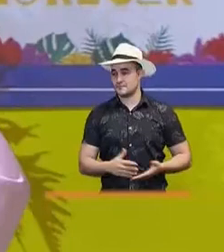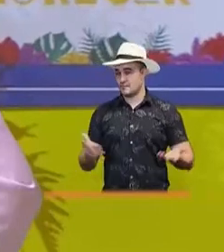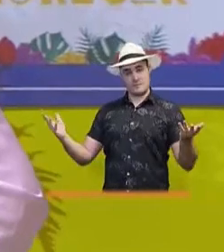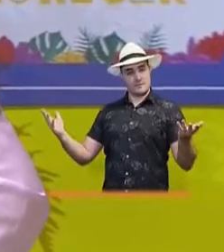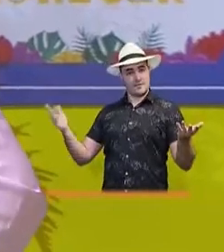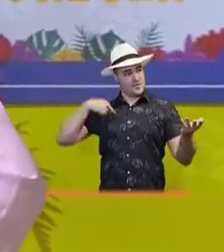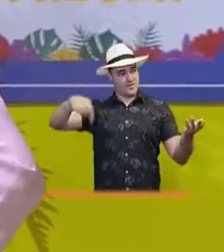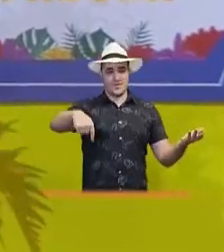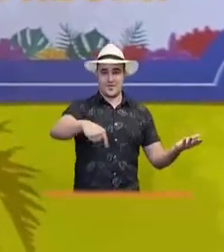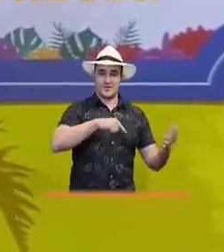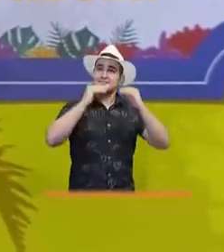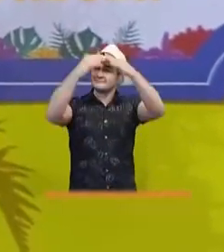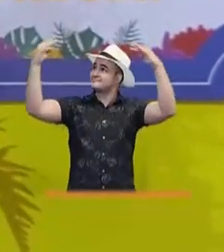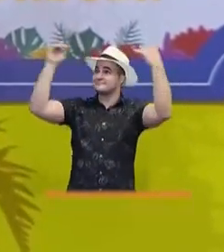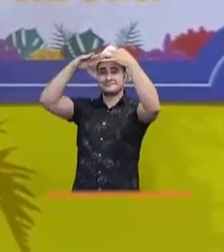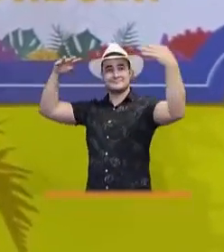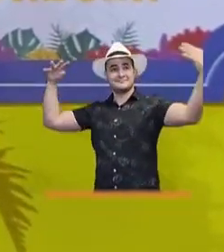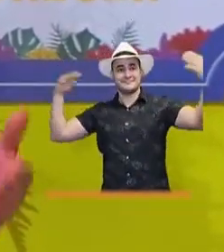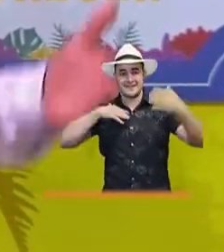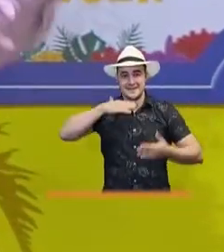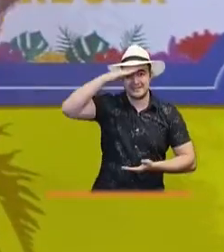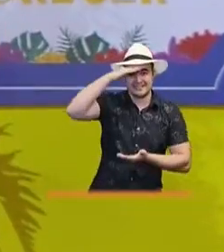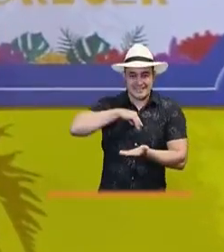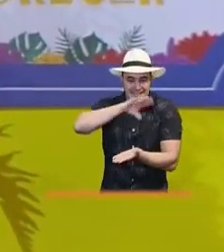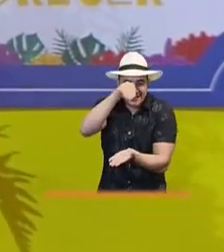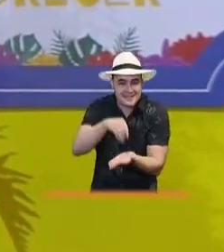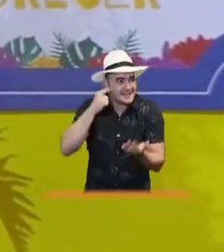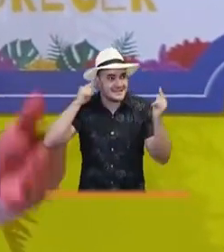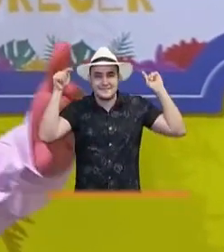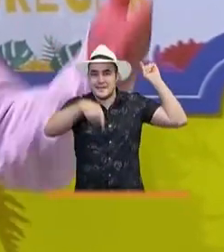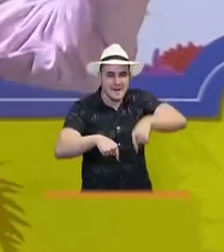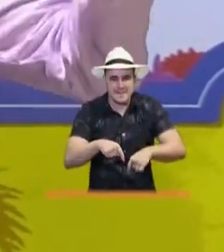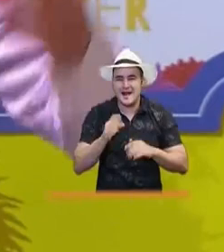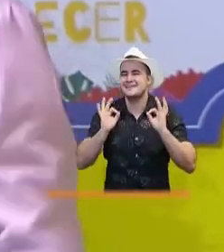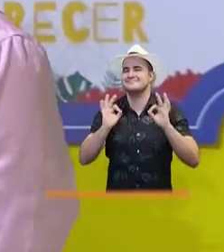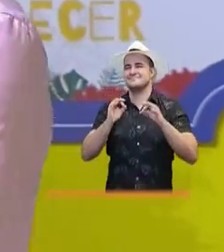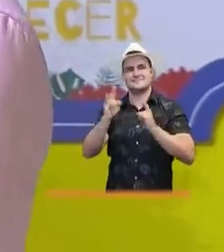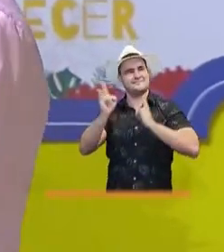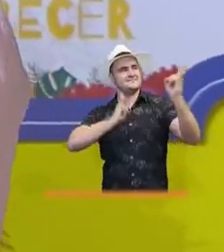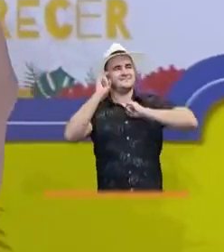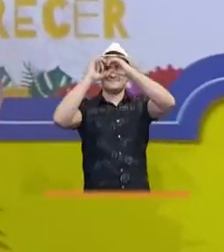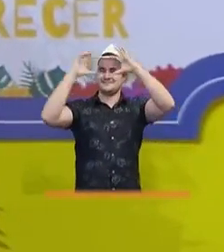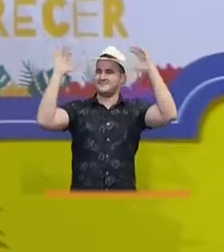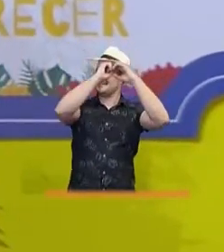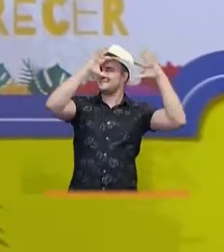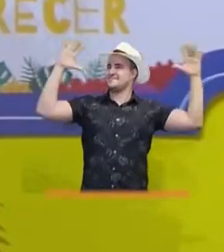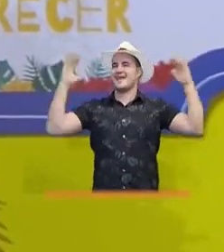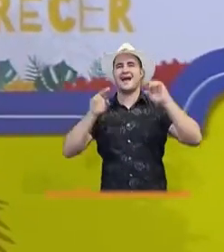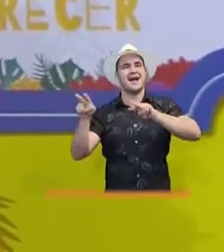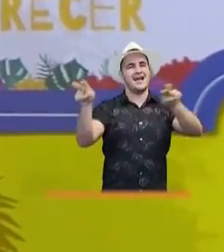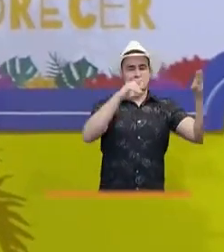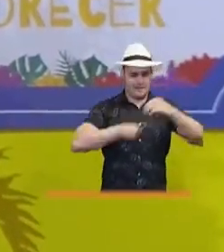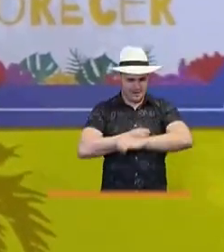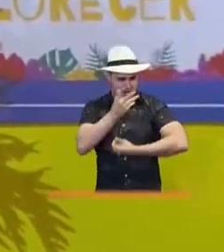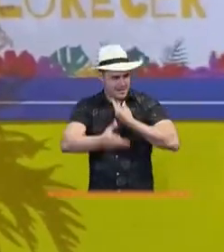Hoy en el orquideorama, en donde los sueños crecen, las trovas se hacen